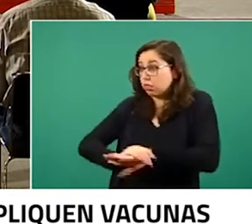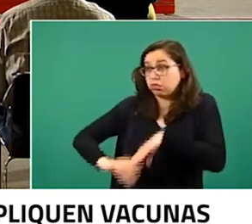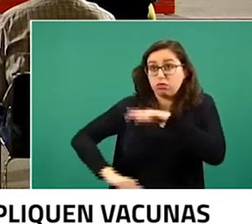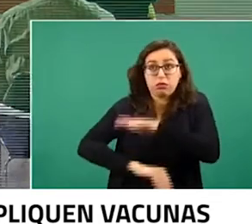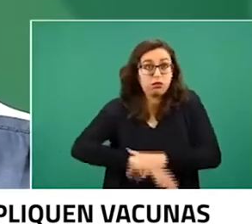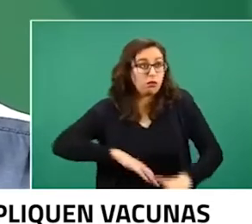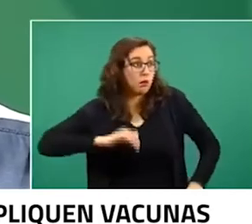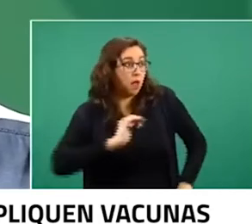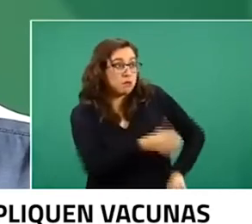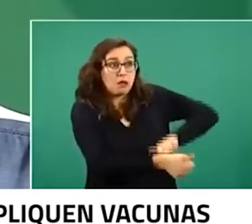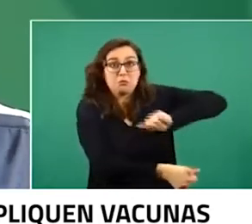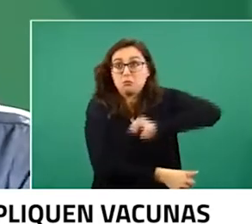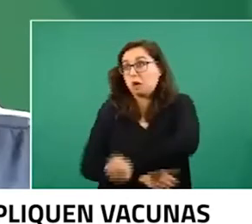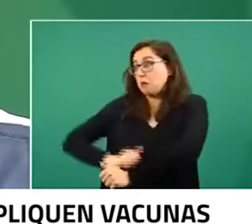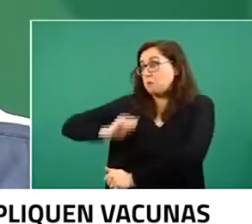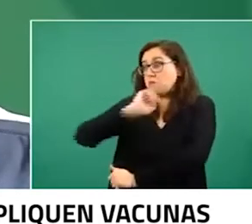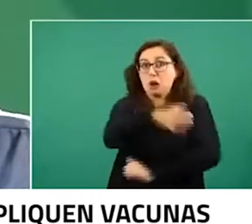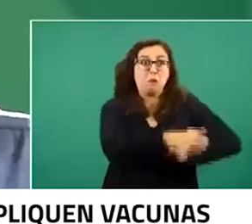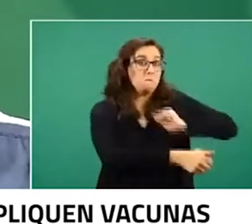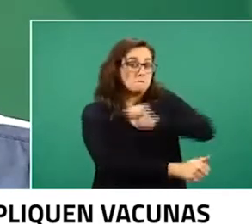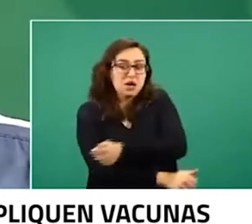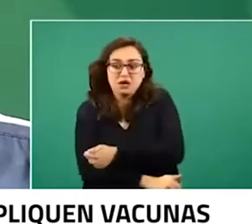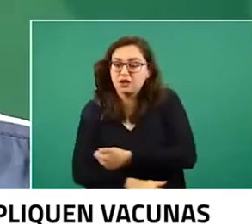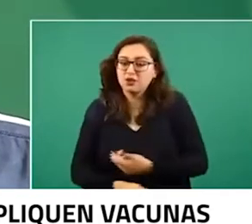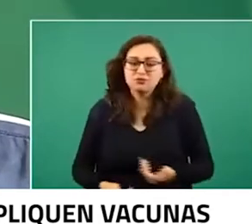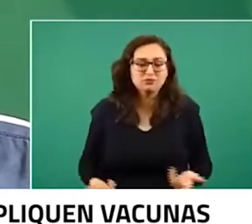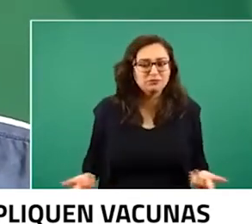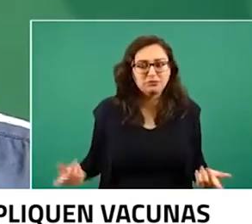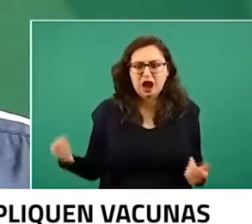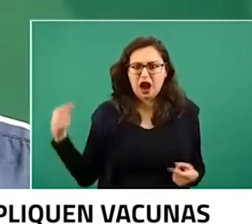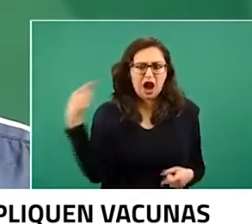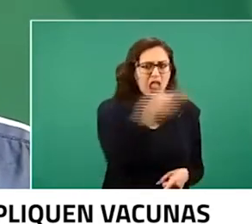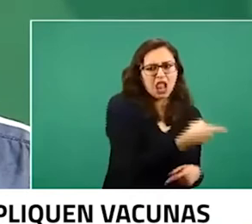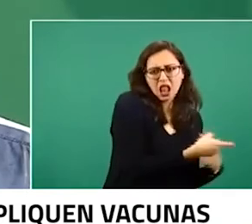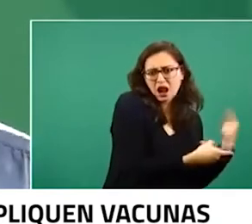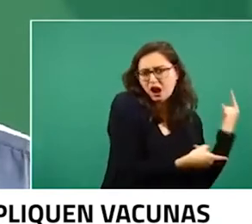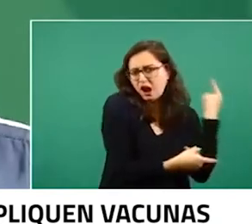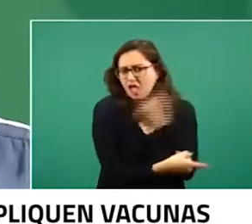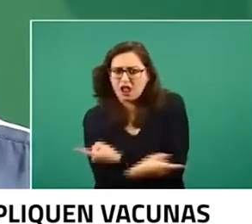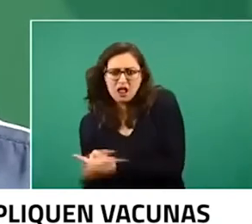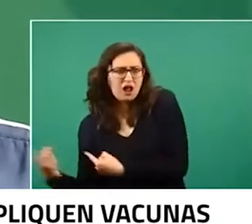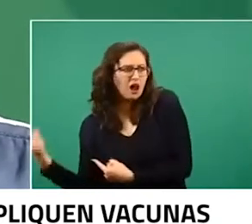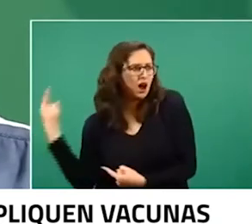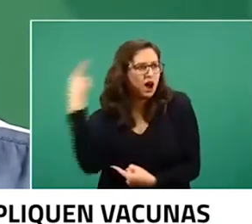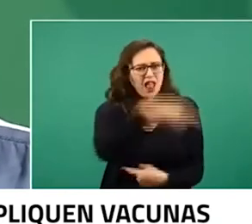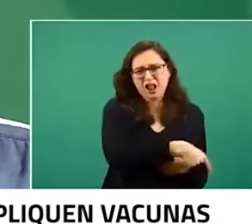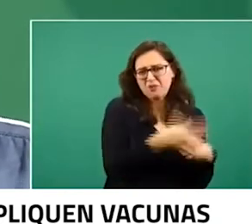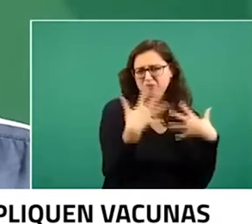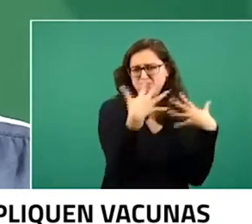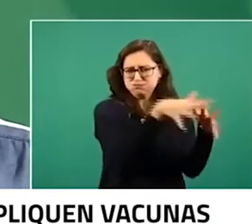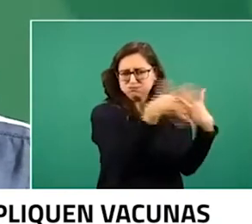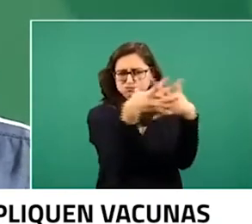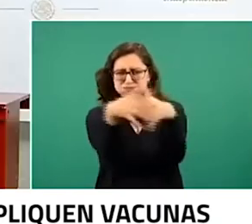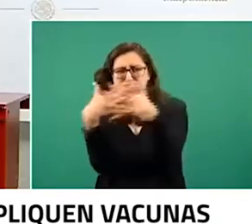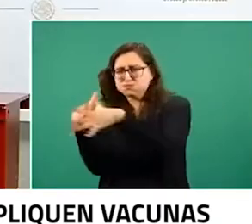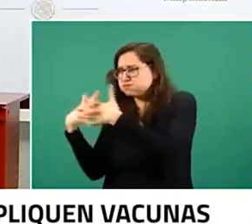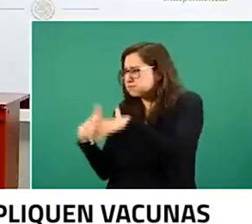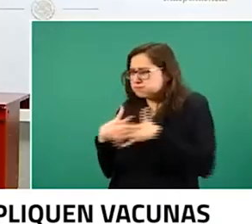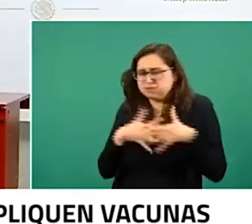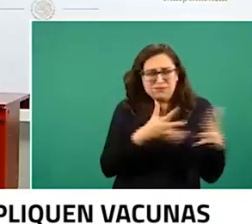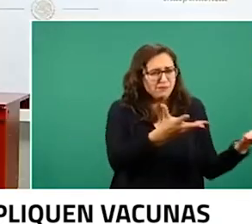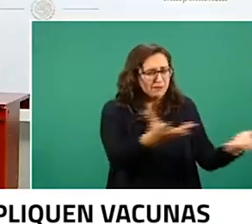porque entonces cada quien va por la suya y no estamos hablando de una estrategia de Estado, del Estado Nacional,